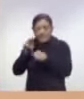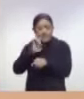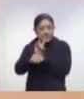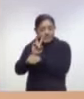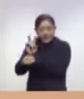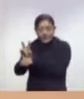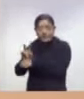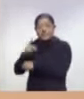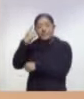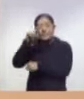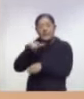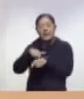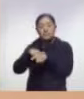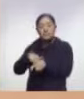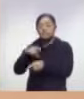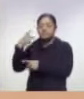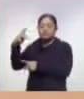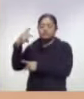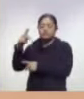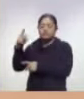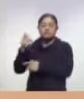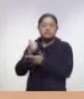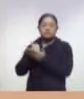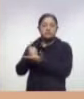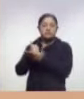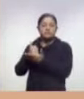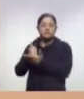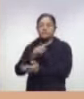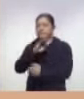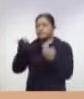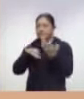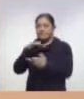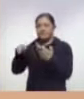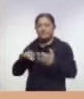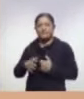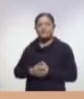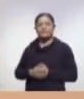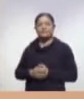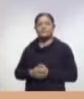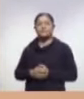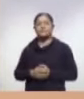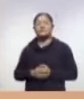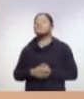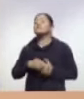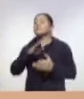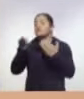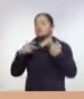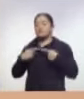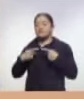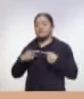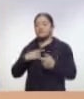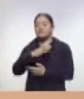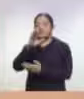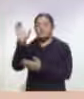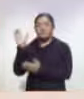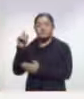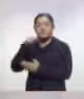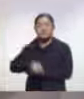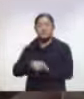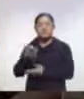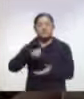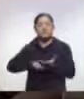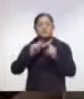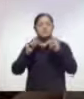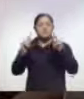para seguir apoyando a todos los productores, a todos los ejidatarios de Tlaxcala.